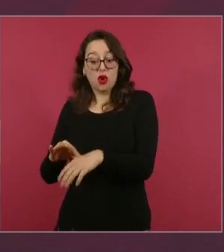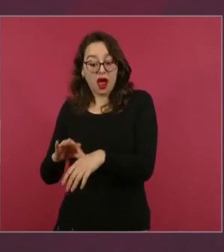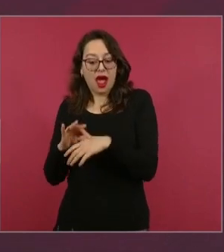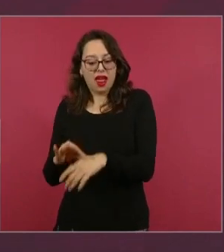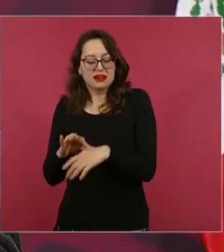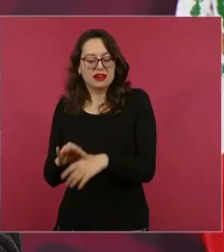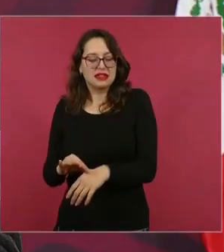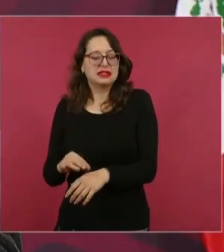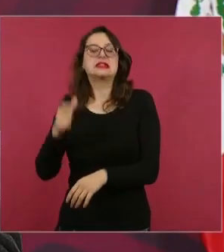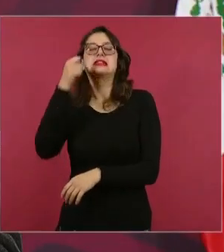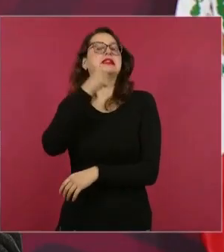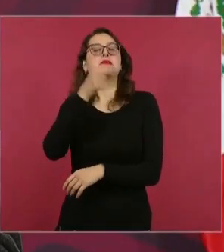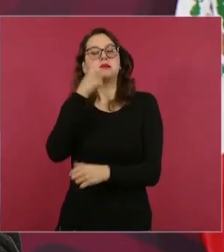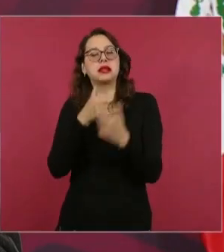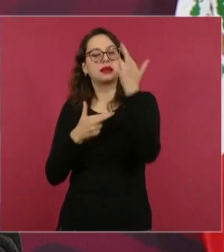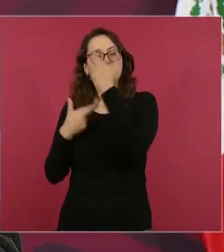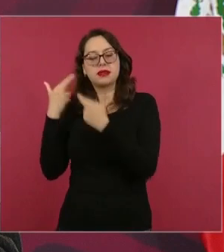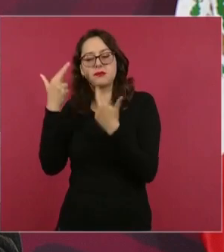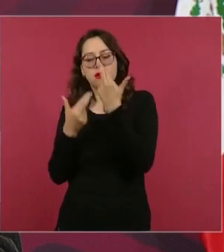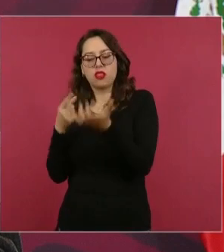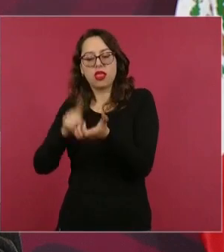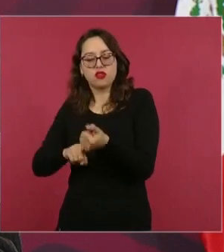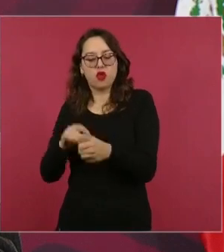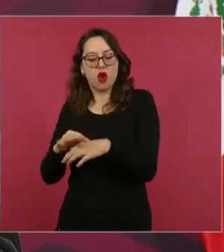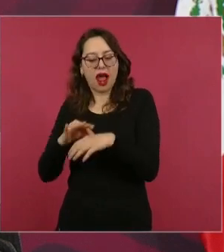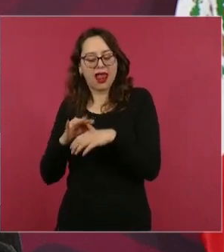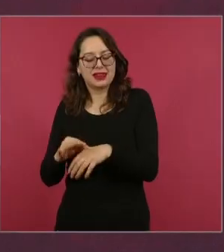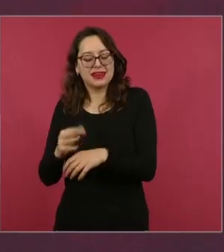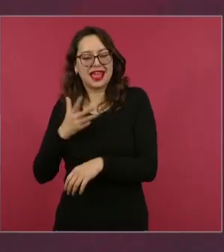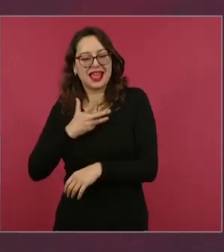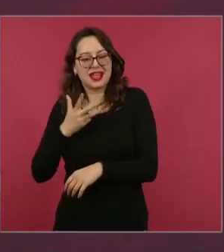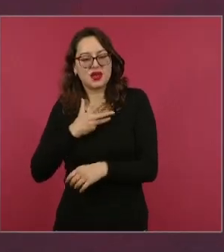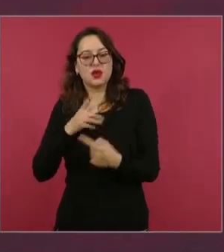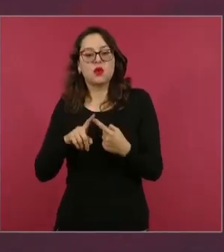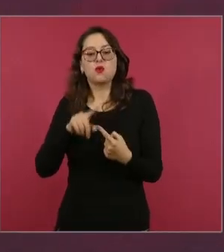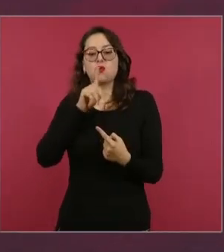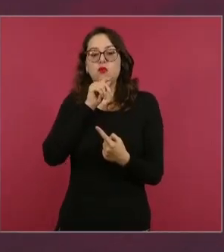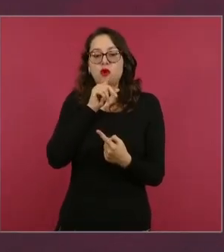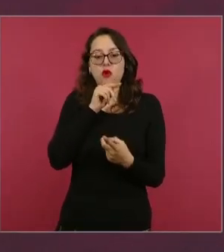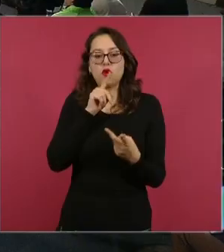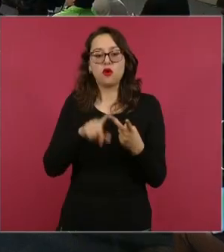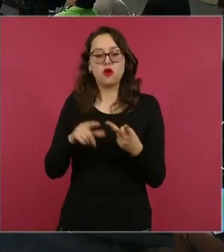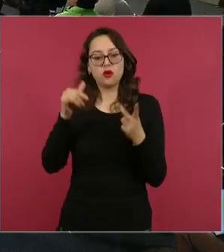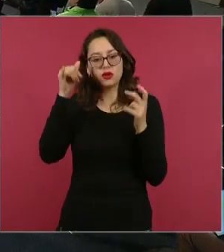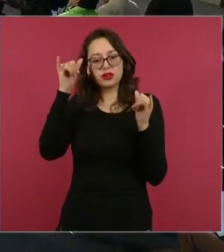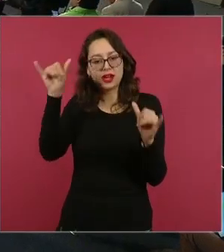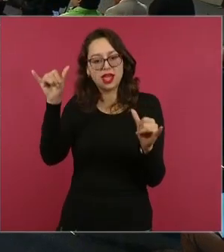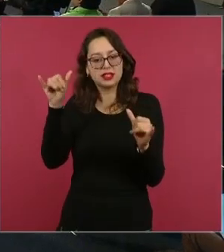carne sí este de pollo de res